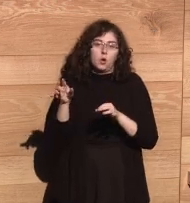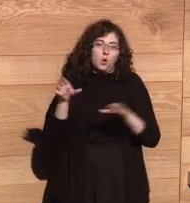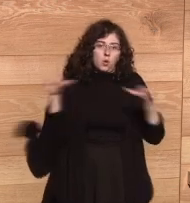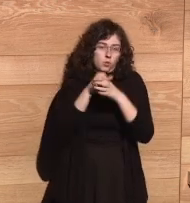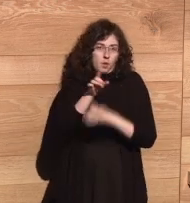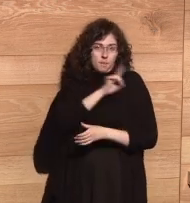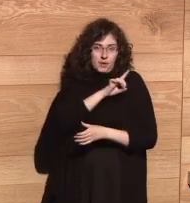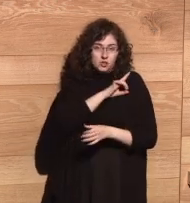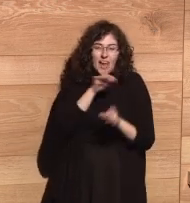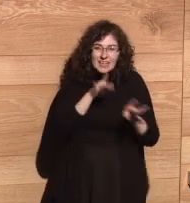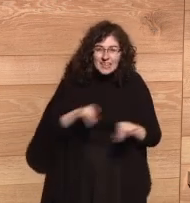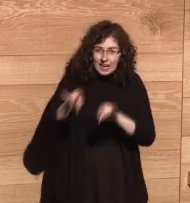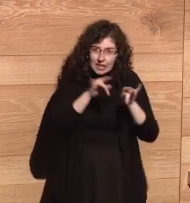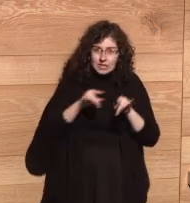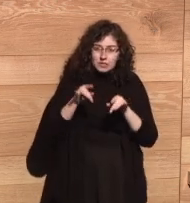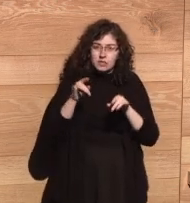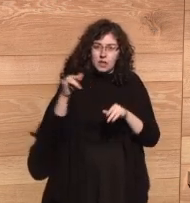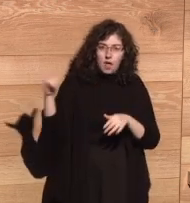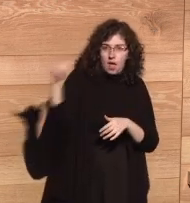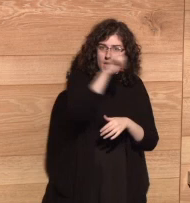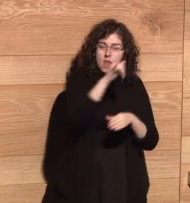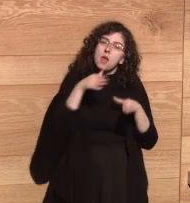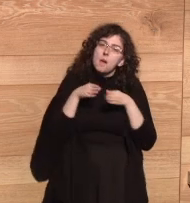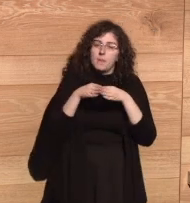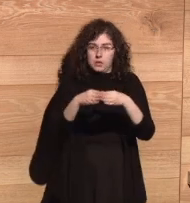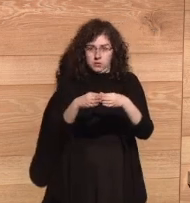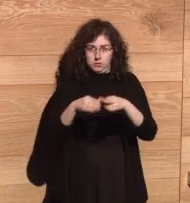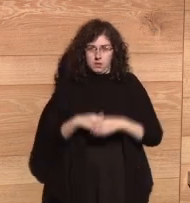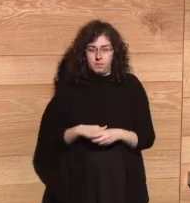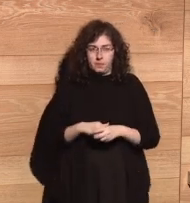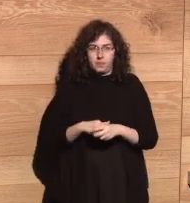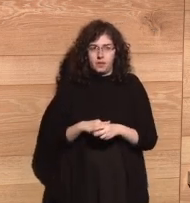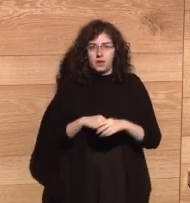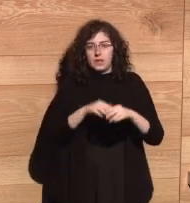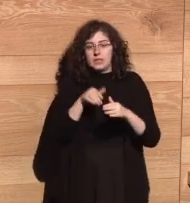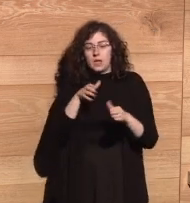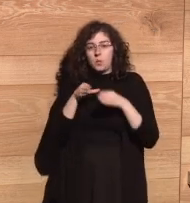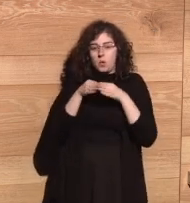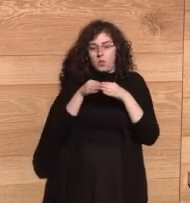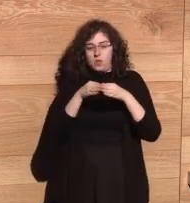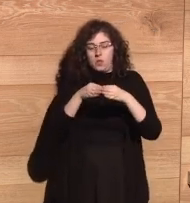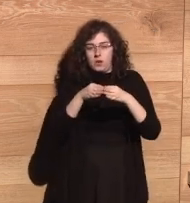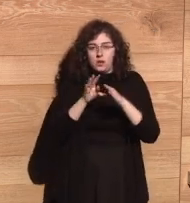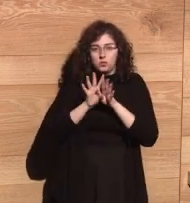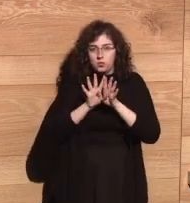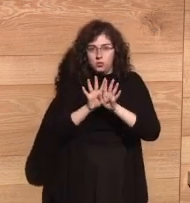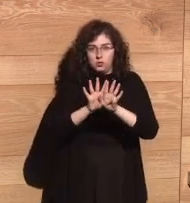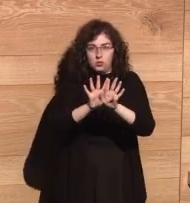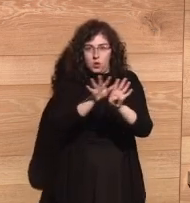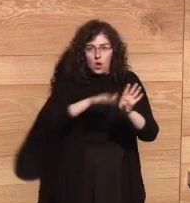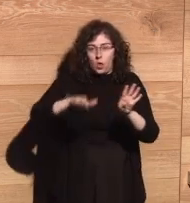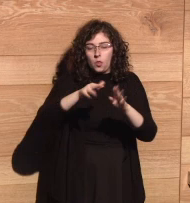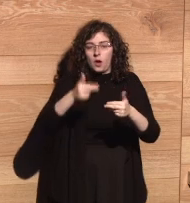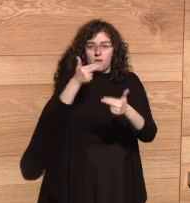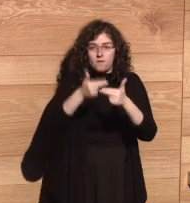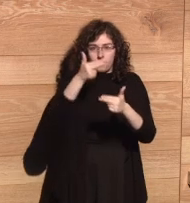militar terrestre, aérea y marítima, ¿no? Se están acercando a la zona de entrada de la